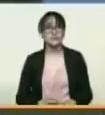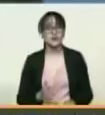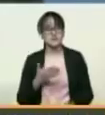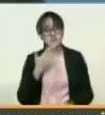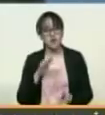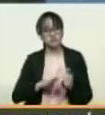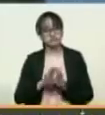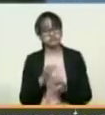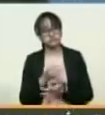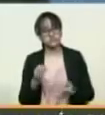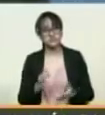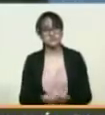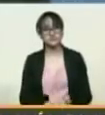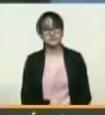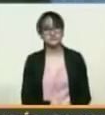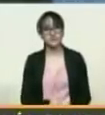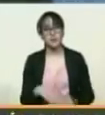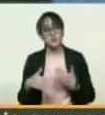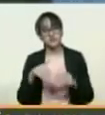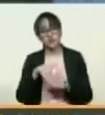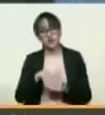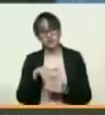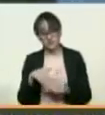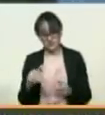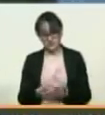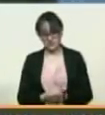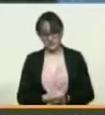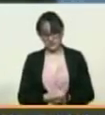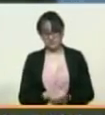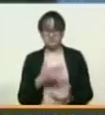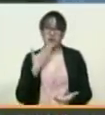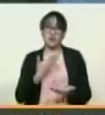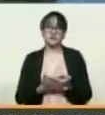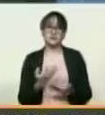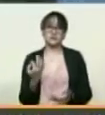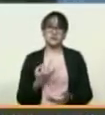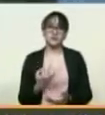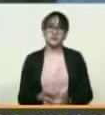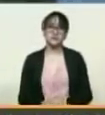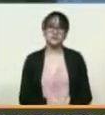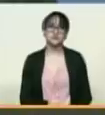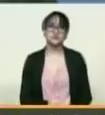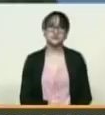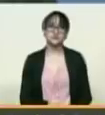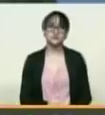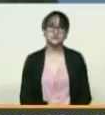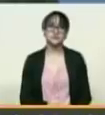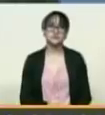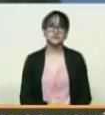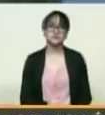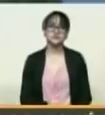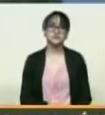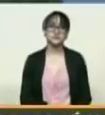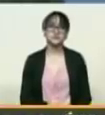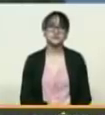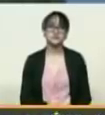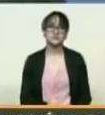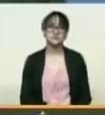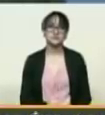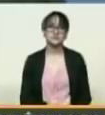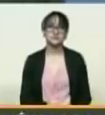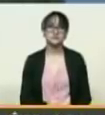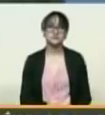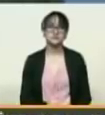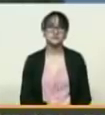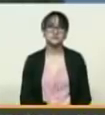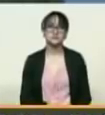los éxitos en el proceso electoral, y nosotros también le estamos muy agradecidos al secretario general Guterres. Sobre Irán, ustedes